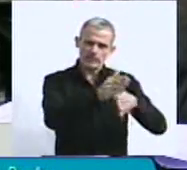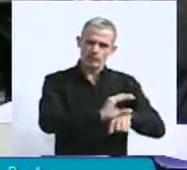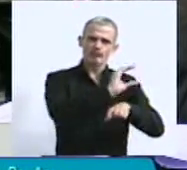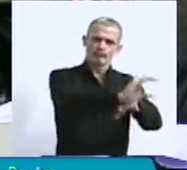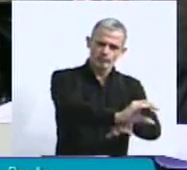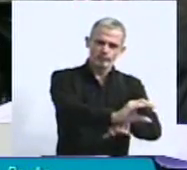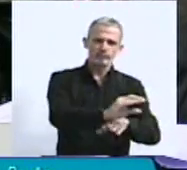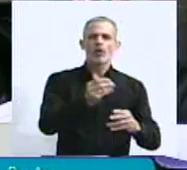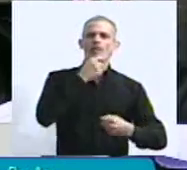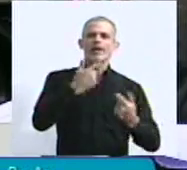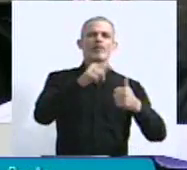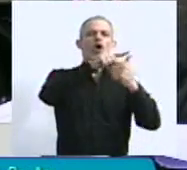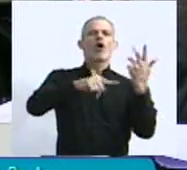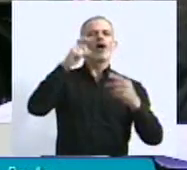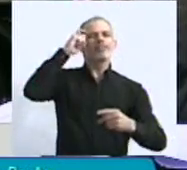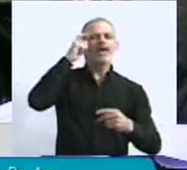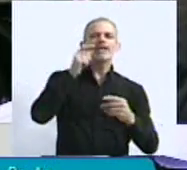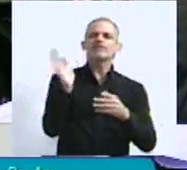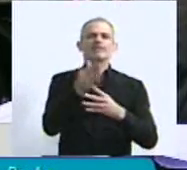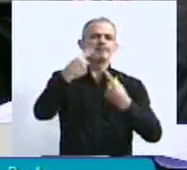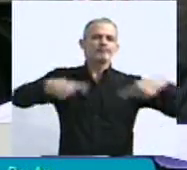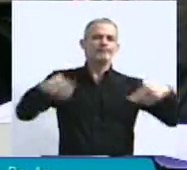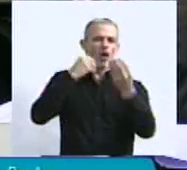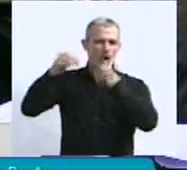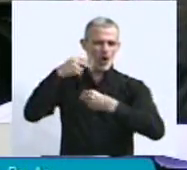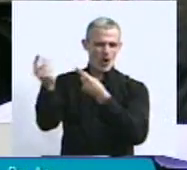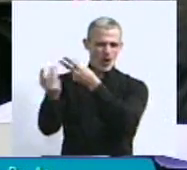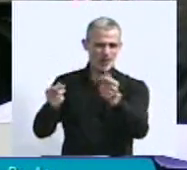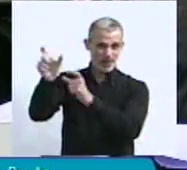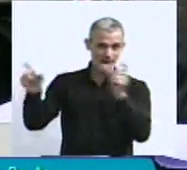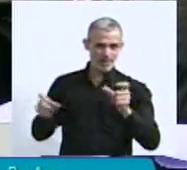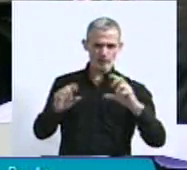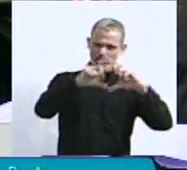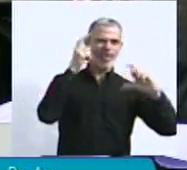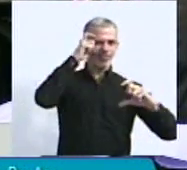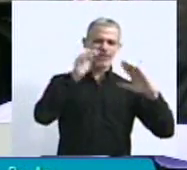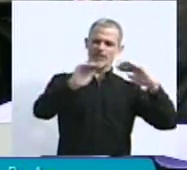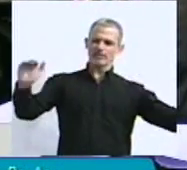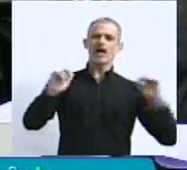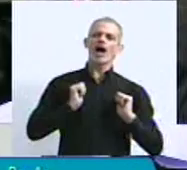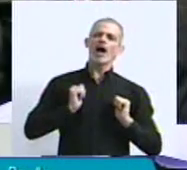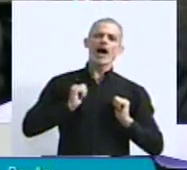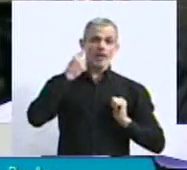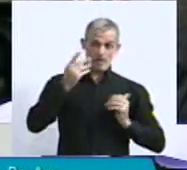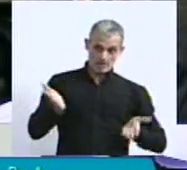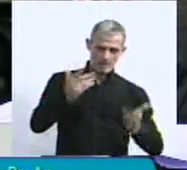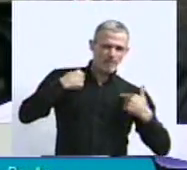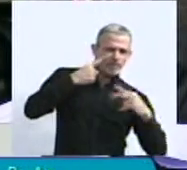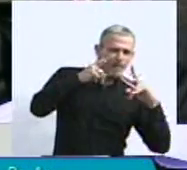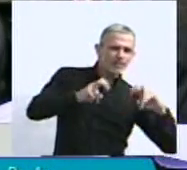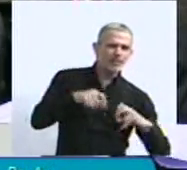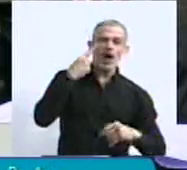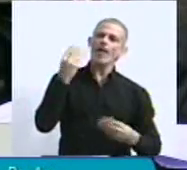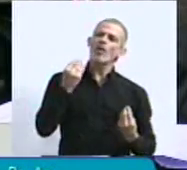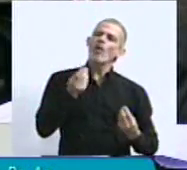respecto de una canasta de 10 productos, y se preguntaba, se le dejaba a distintas bocas de expendio de esos productos que